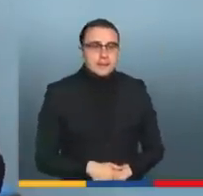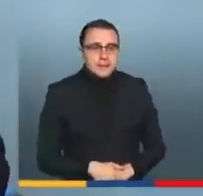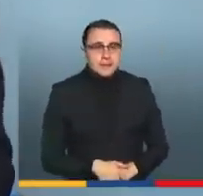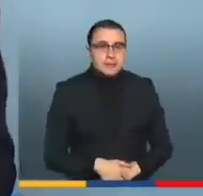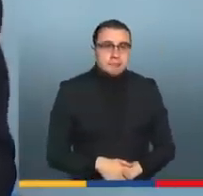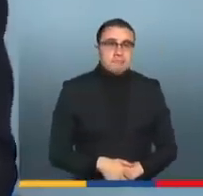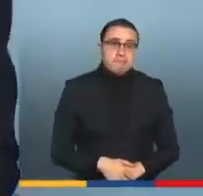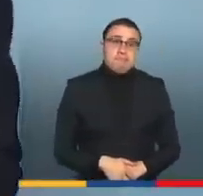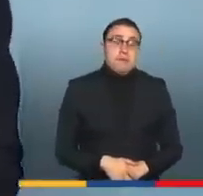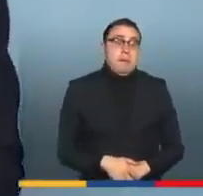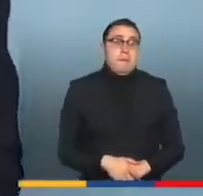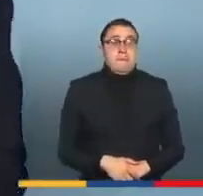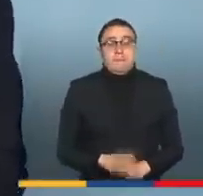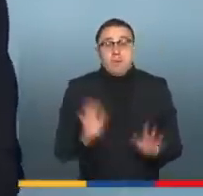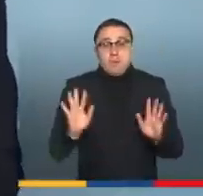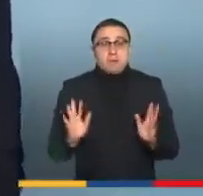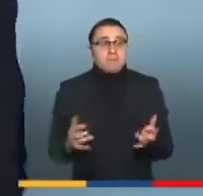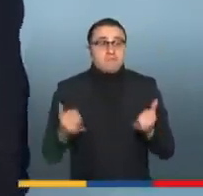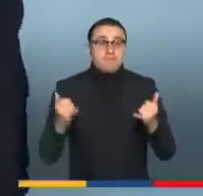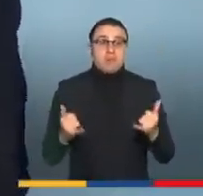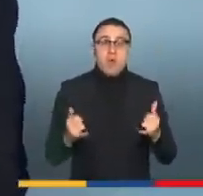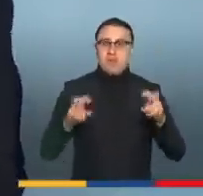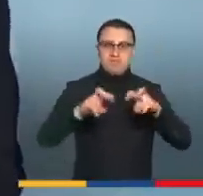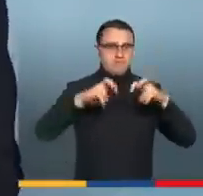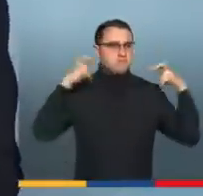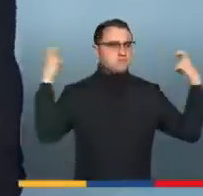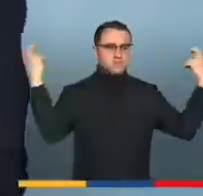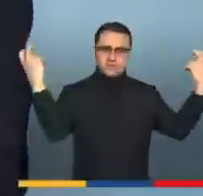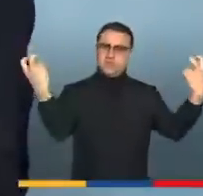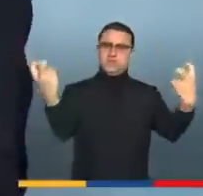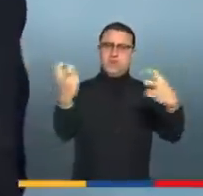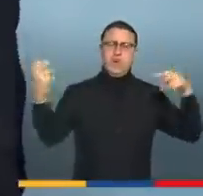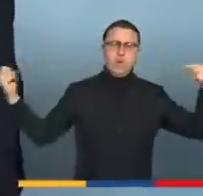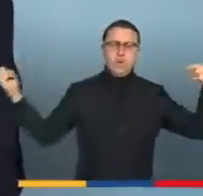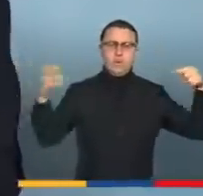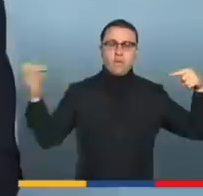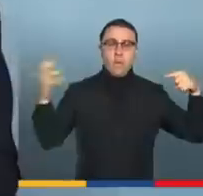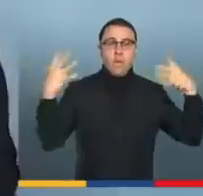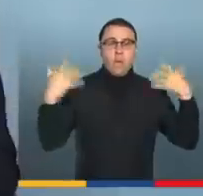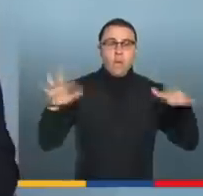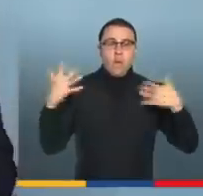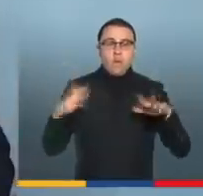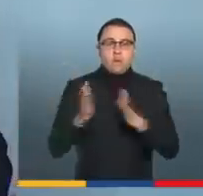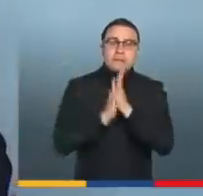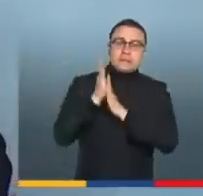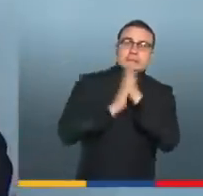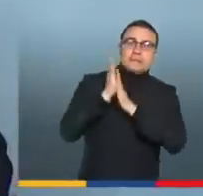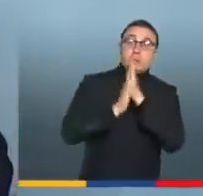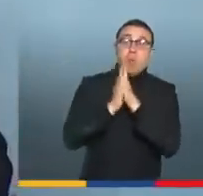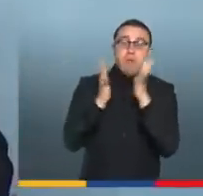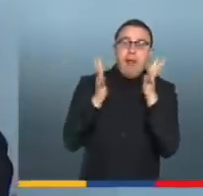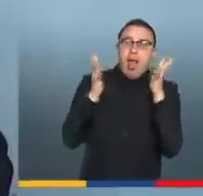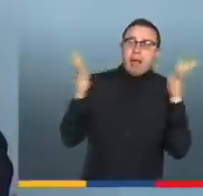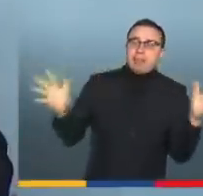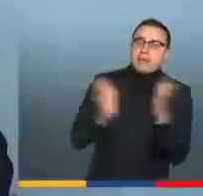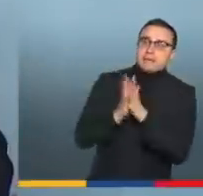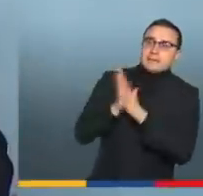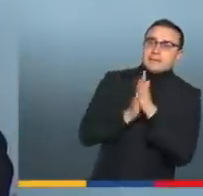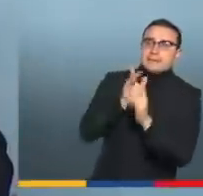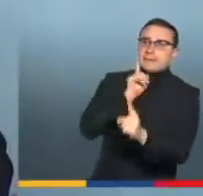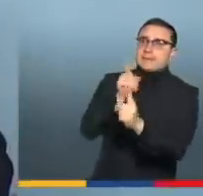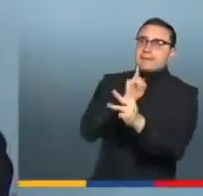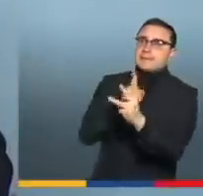esta conferencia pues tiene muchas expectativas. A veces cuando se generan grandes expectativas,